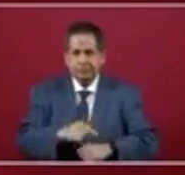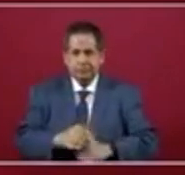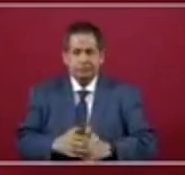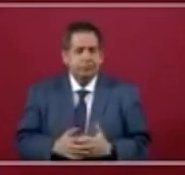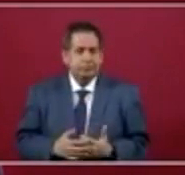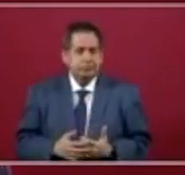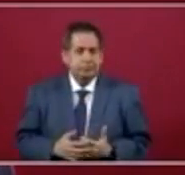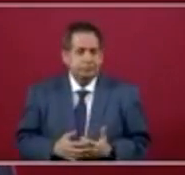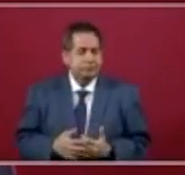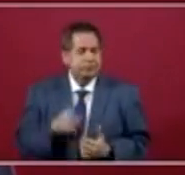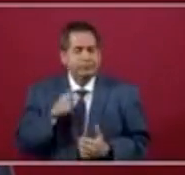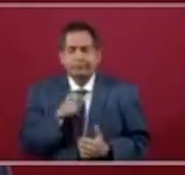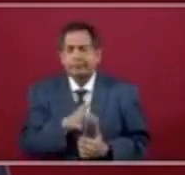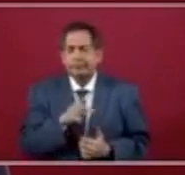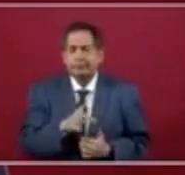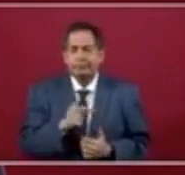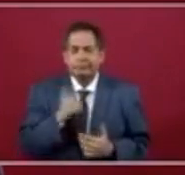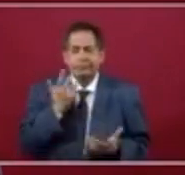el que